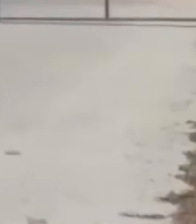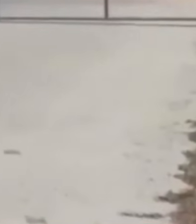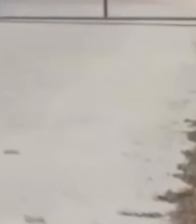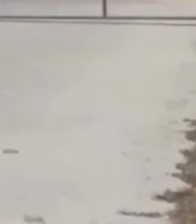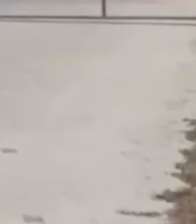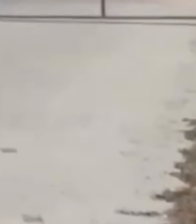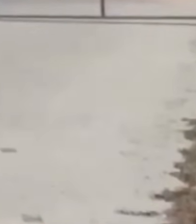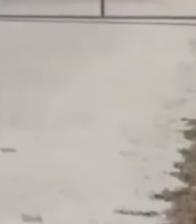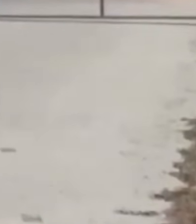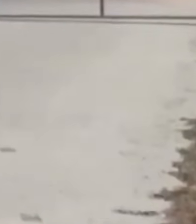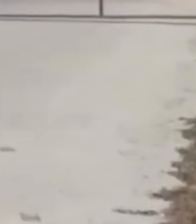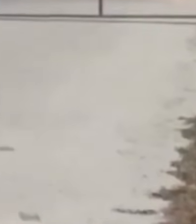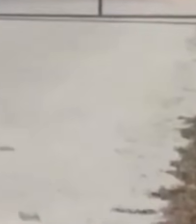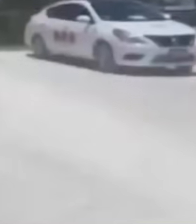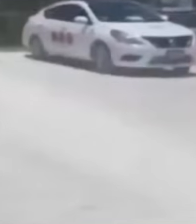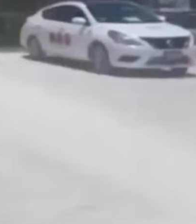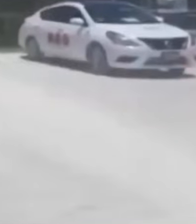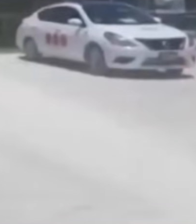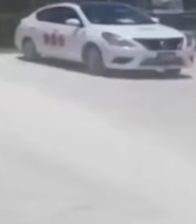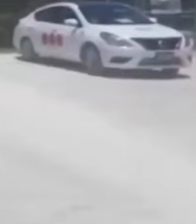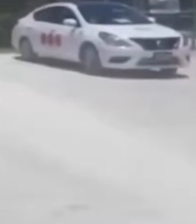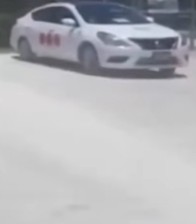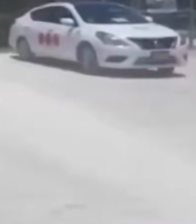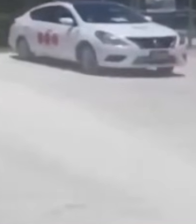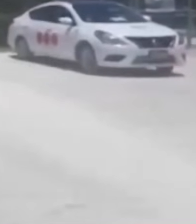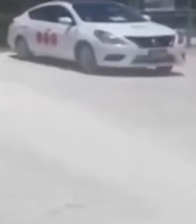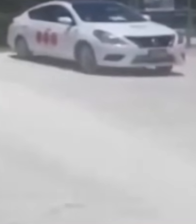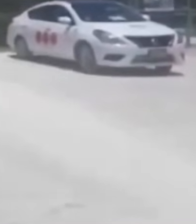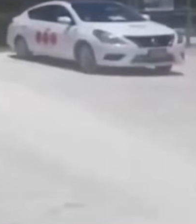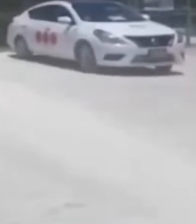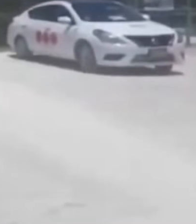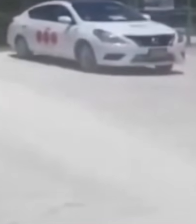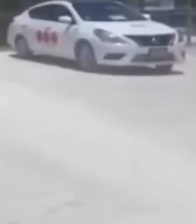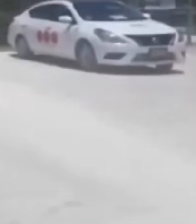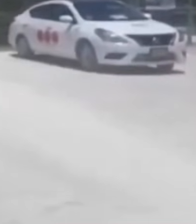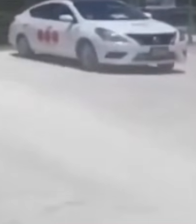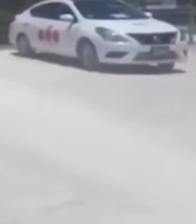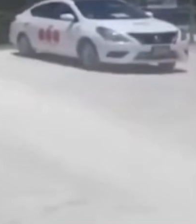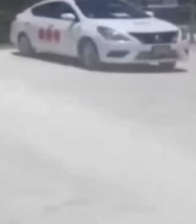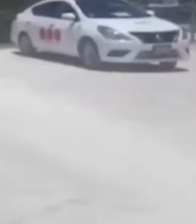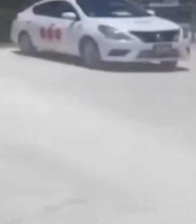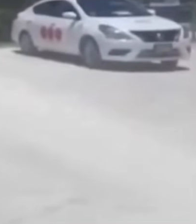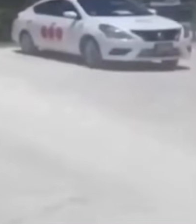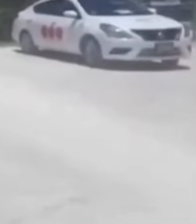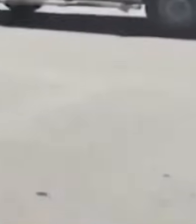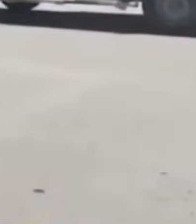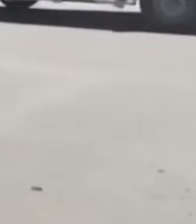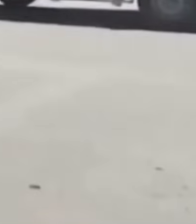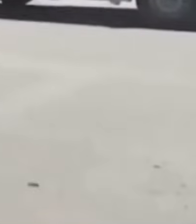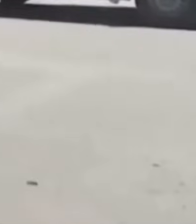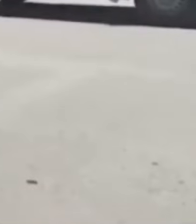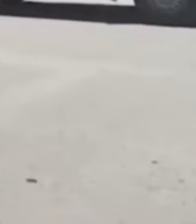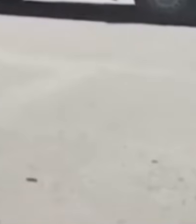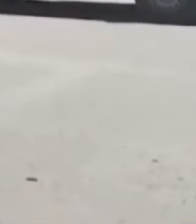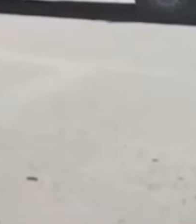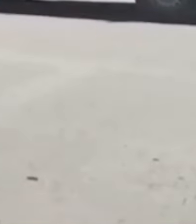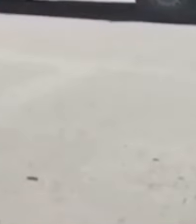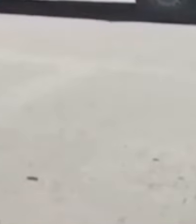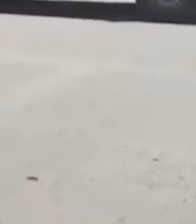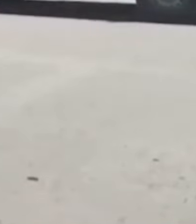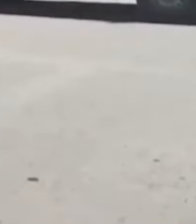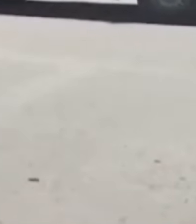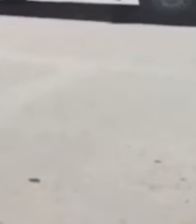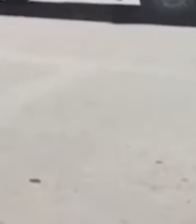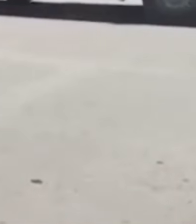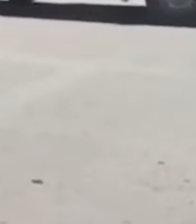la Profepa acudió nuevamente a principios de mayo de 2022 a verificar las actividades que realizaba la empresa y el 5 de mayo